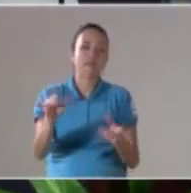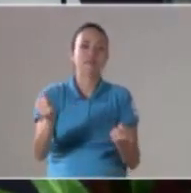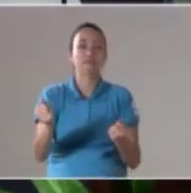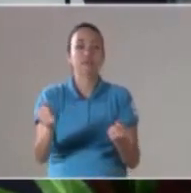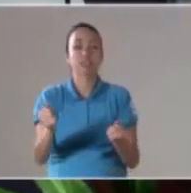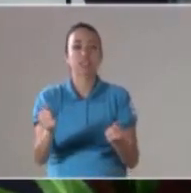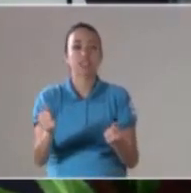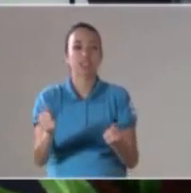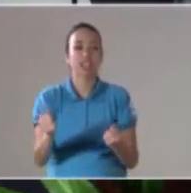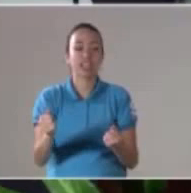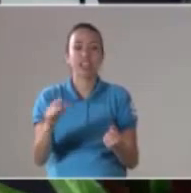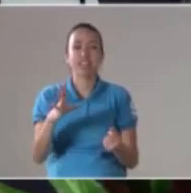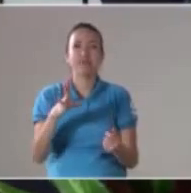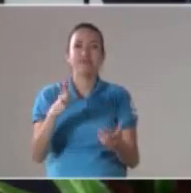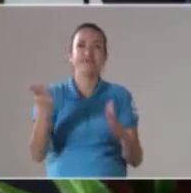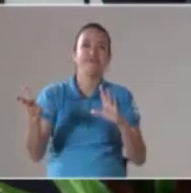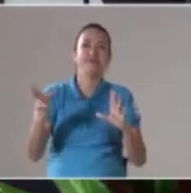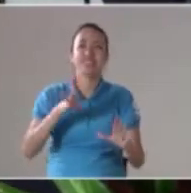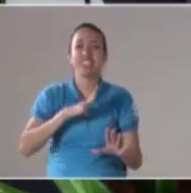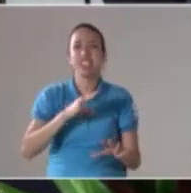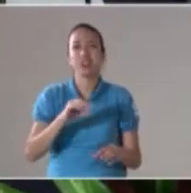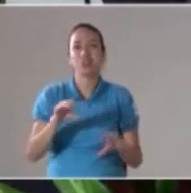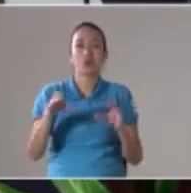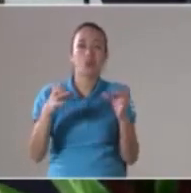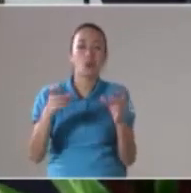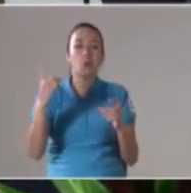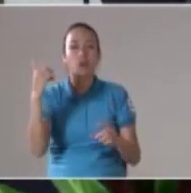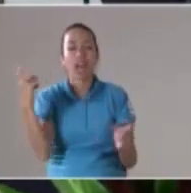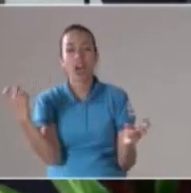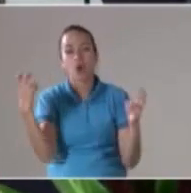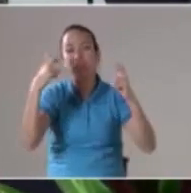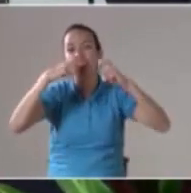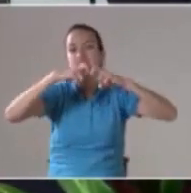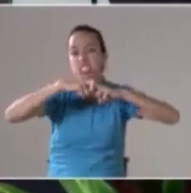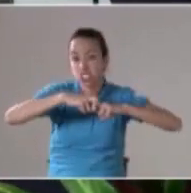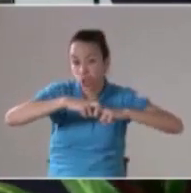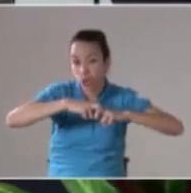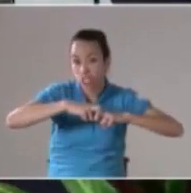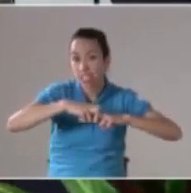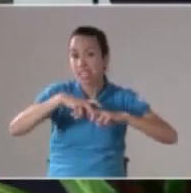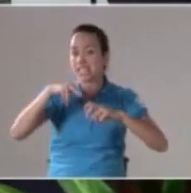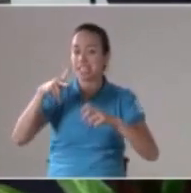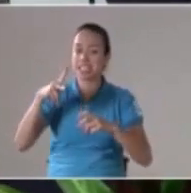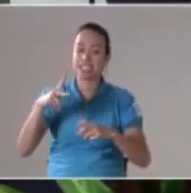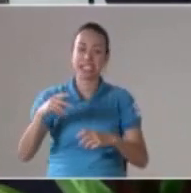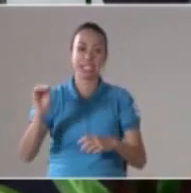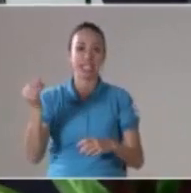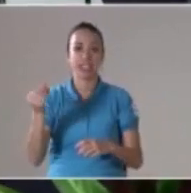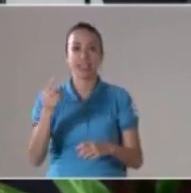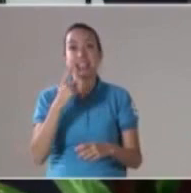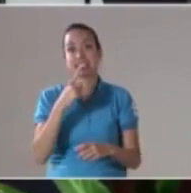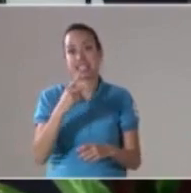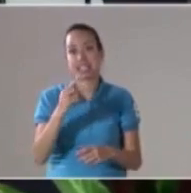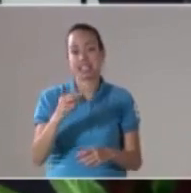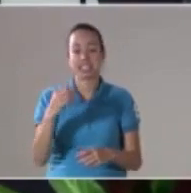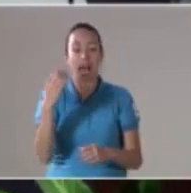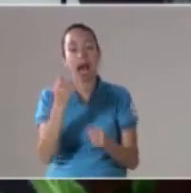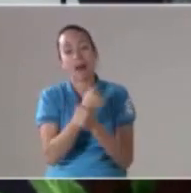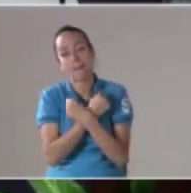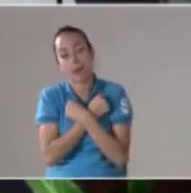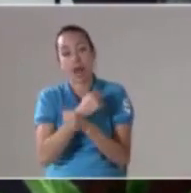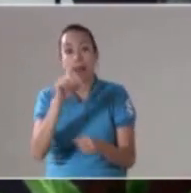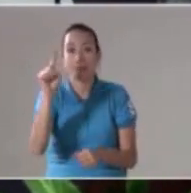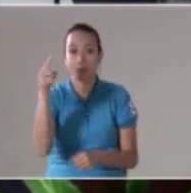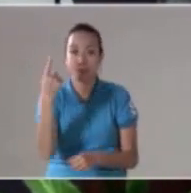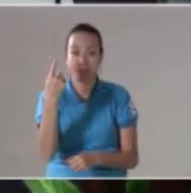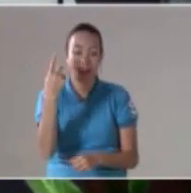tiene química, ¿verdad? Y que se atraen. Algunos le dicen amor a primera vista, pero realmente